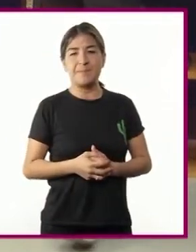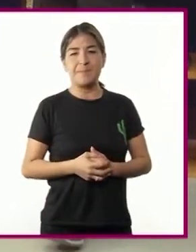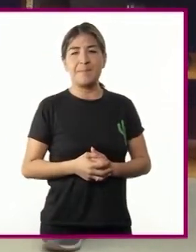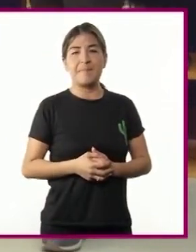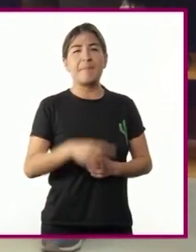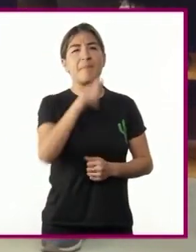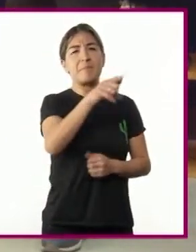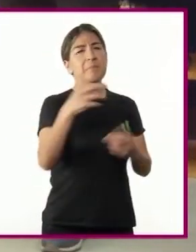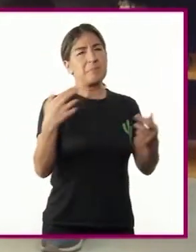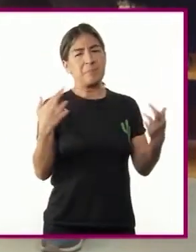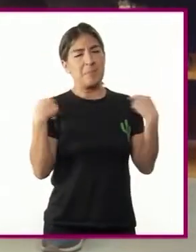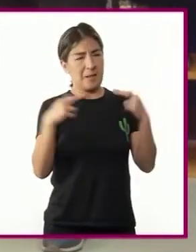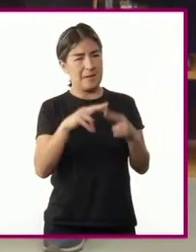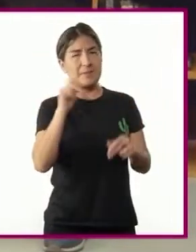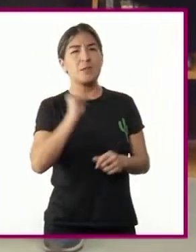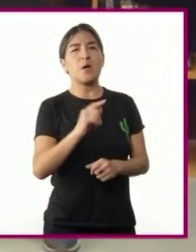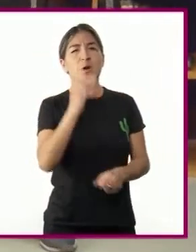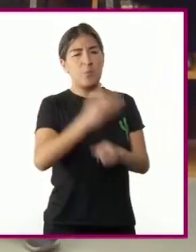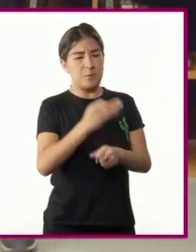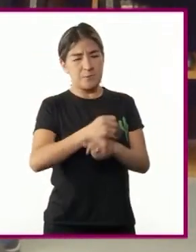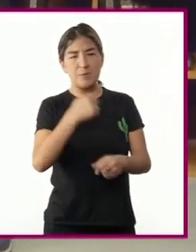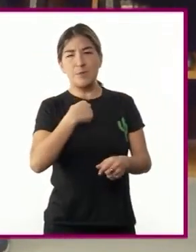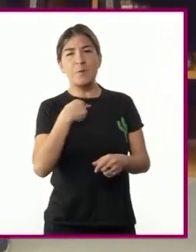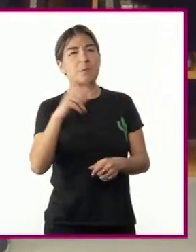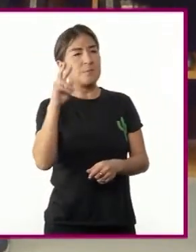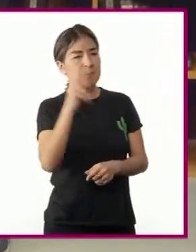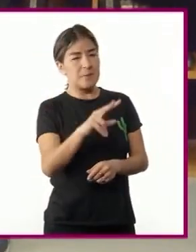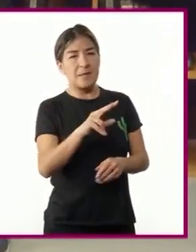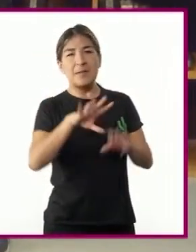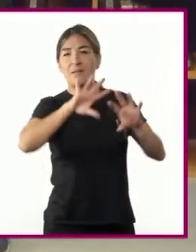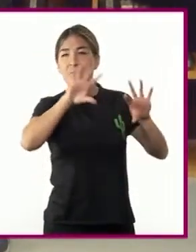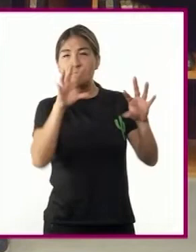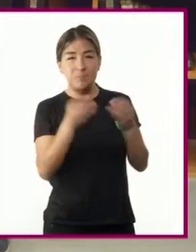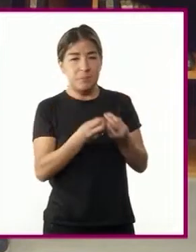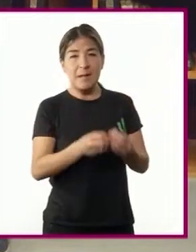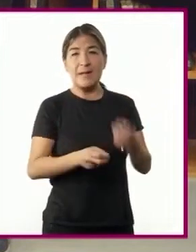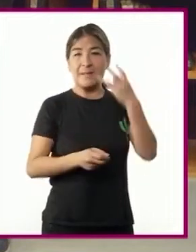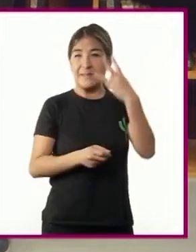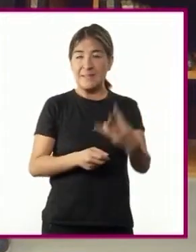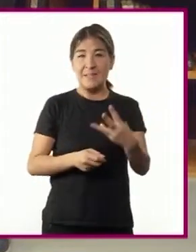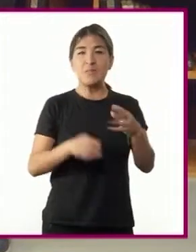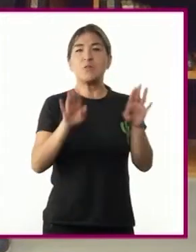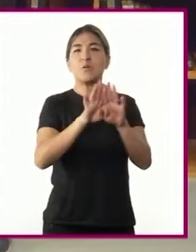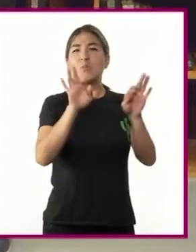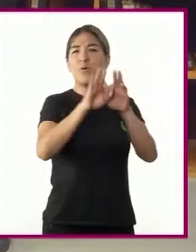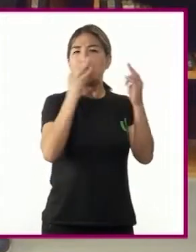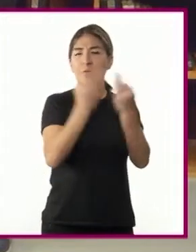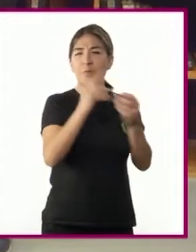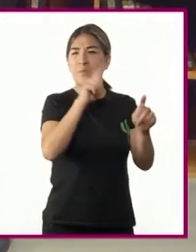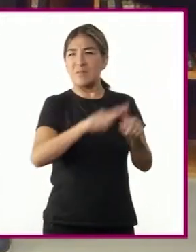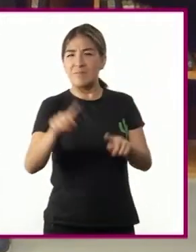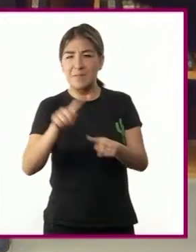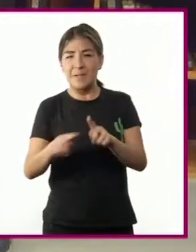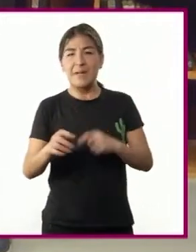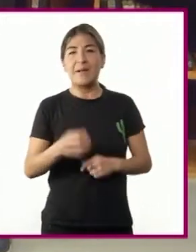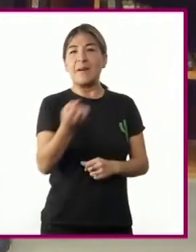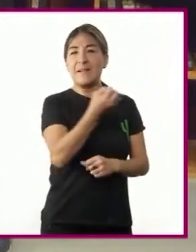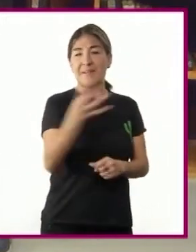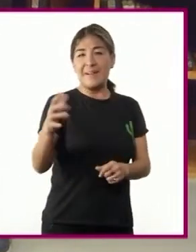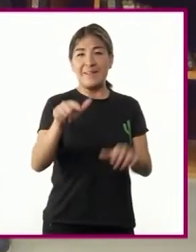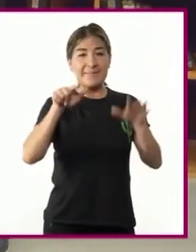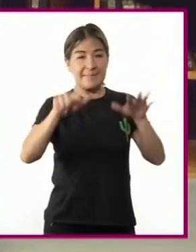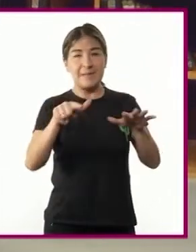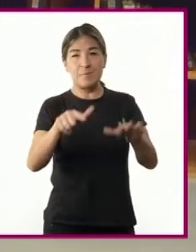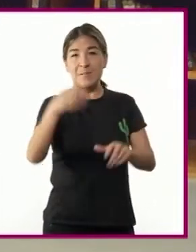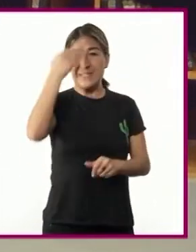hice cuentas y vi que tenemos 3 modos y un total de